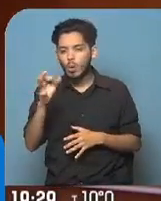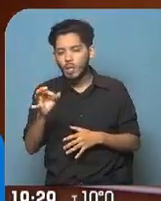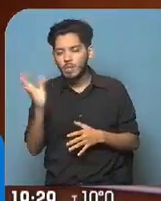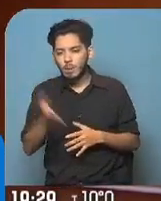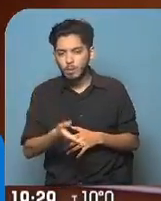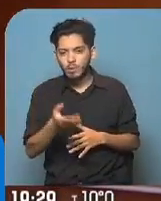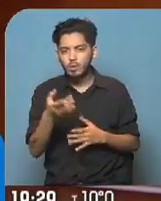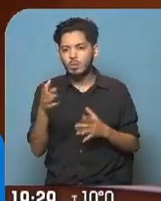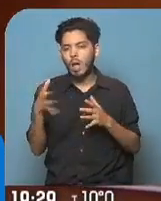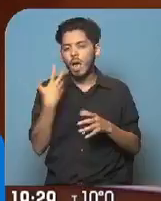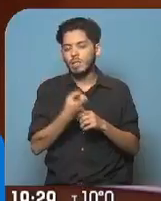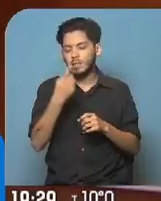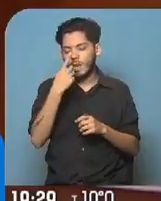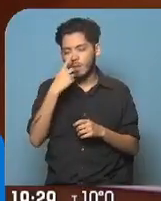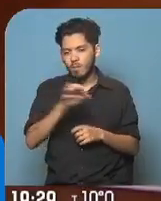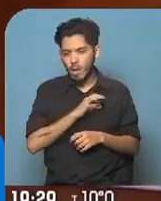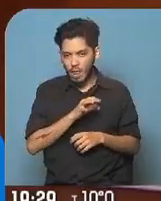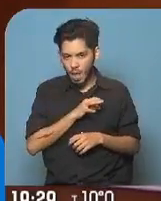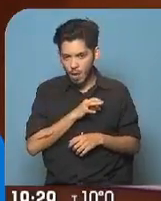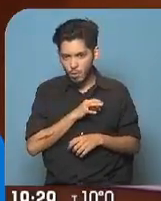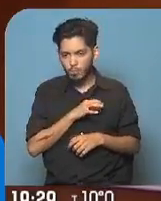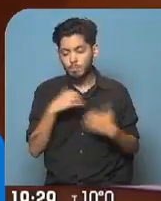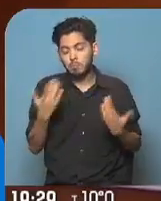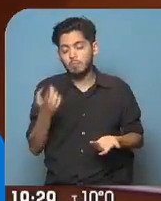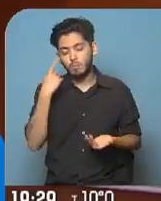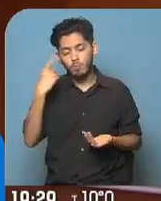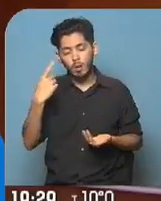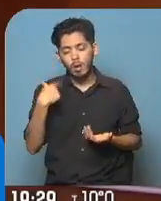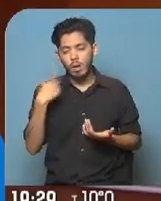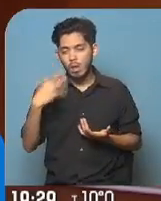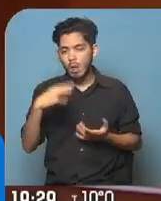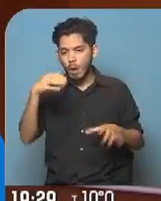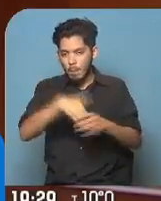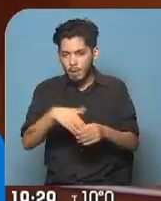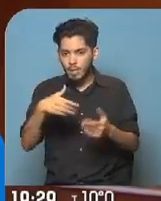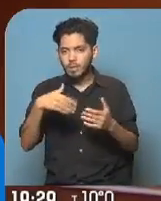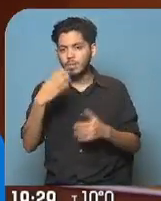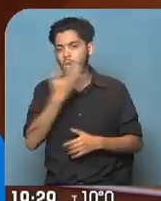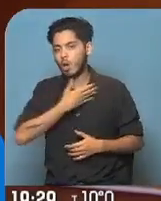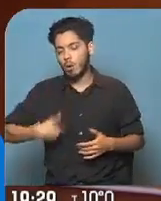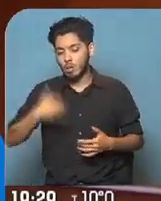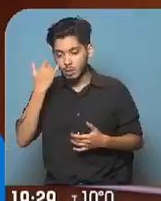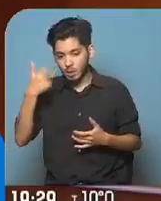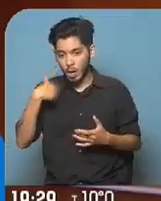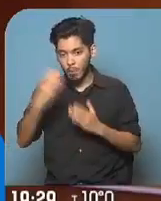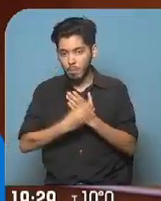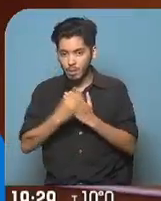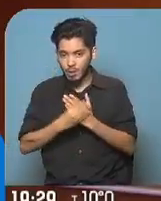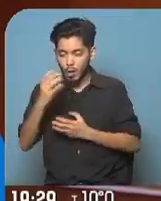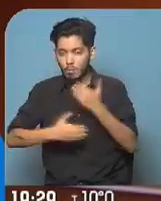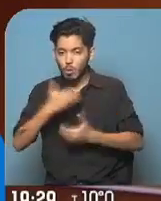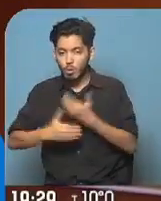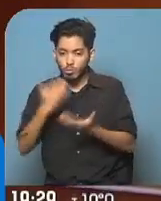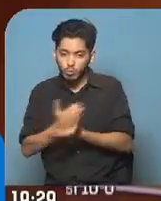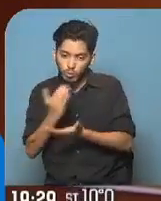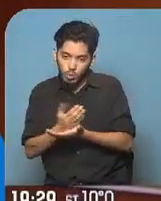ciento por lo menos hasta fin de año con lo cual digo para ahí va a tener que actuar el gobierno ya lo está haciendo el ministerio de producción el